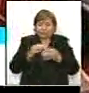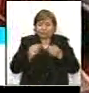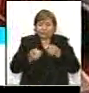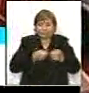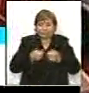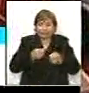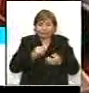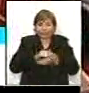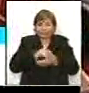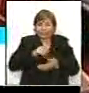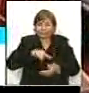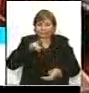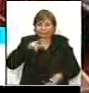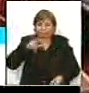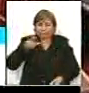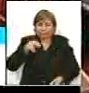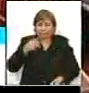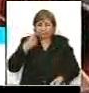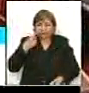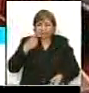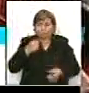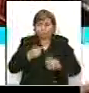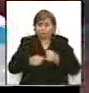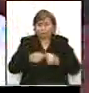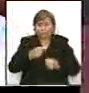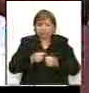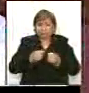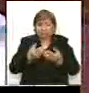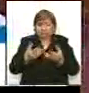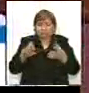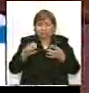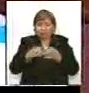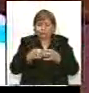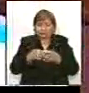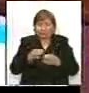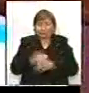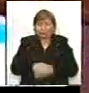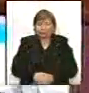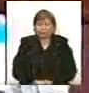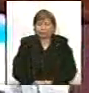movimientos regionales es que un número determinado de movimientos regionales